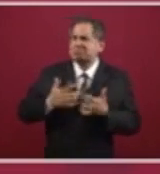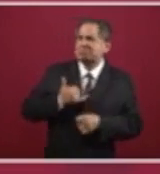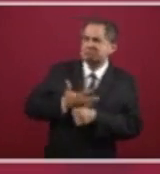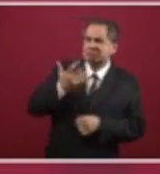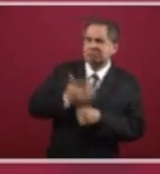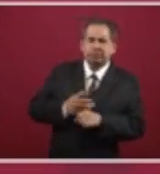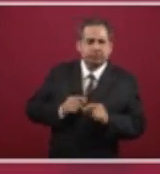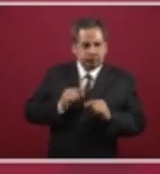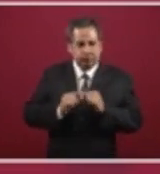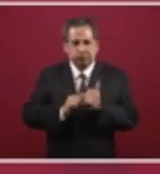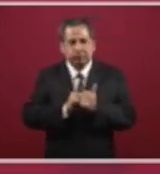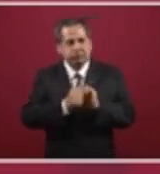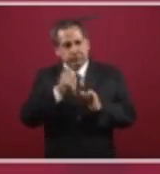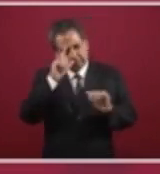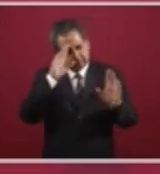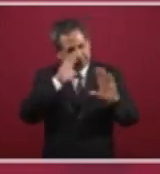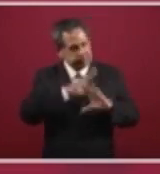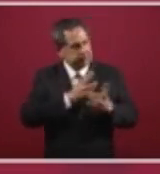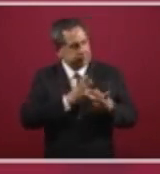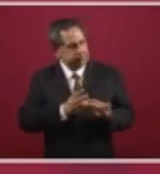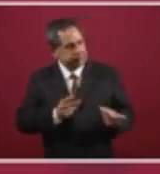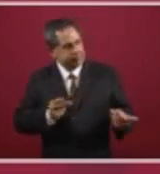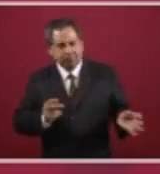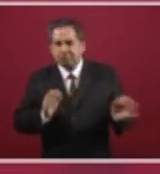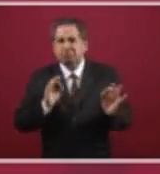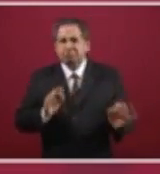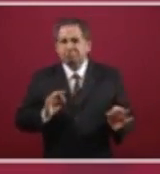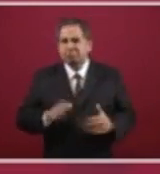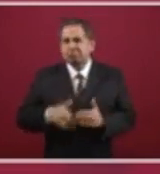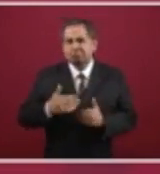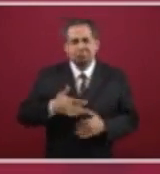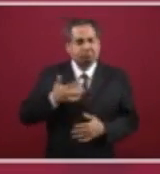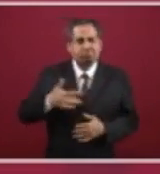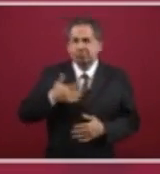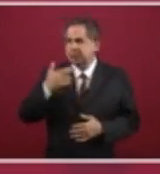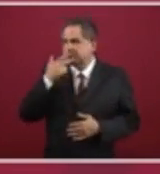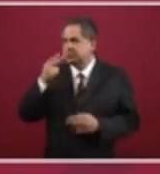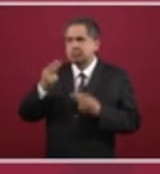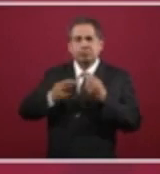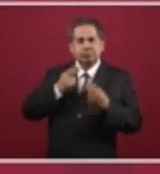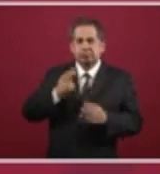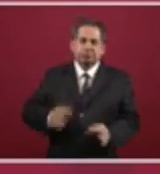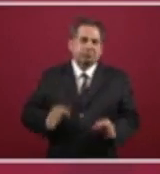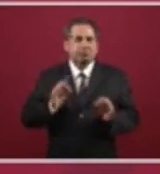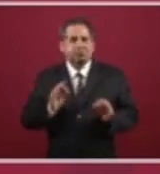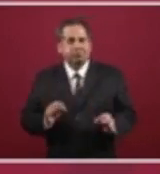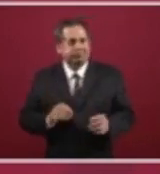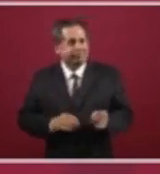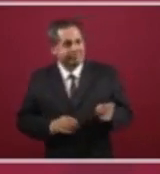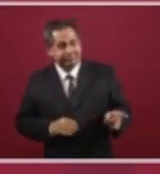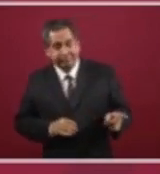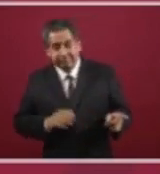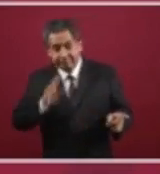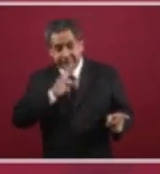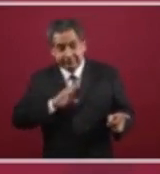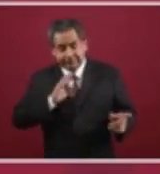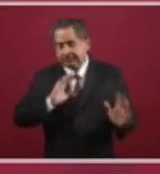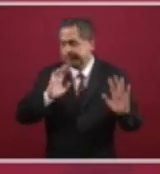poco se les va a ir quitando ese mal humor y se van a